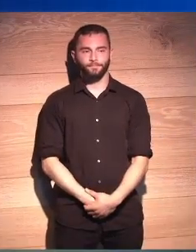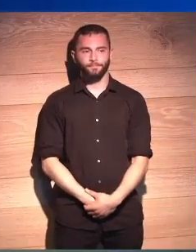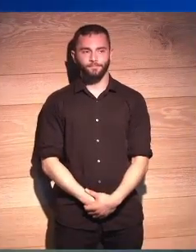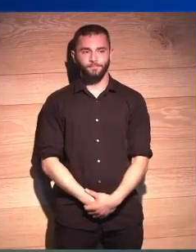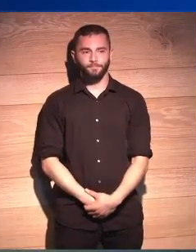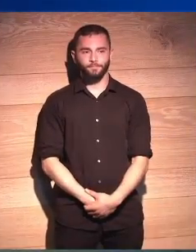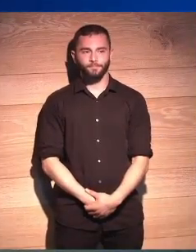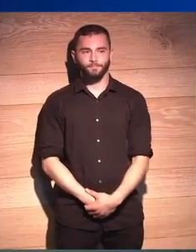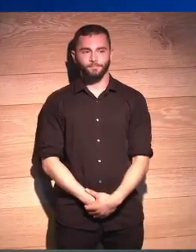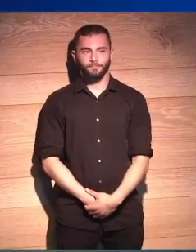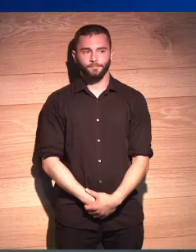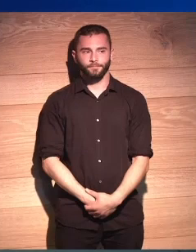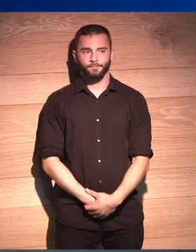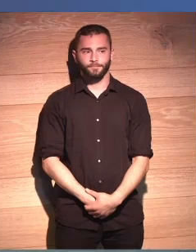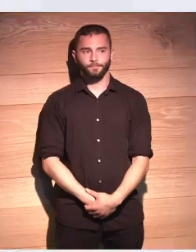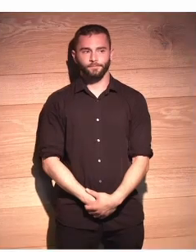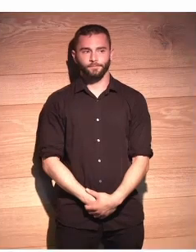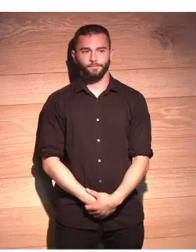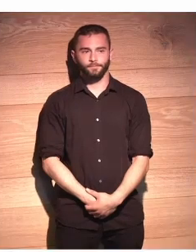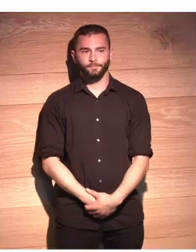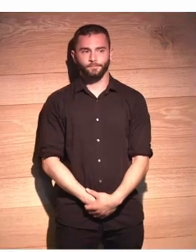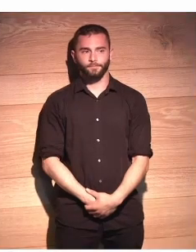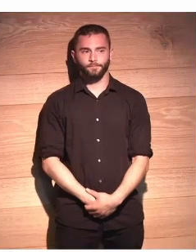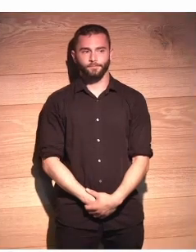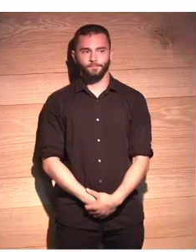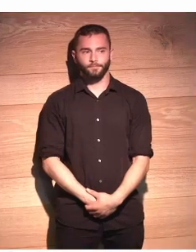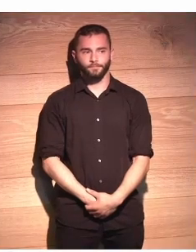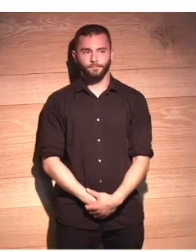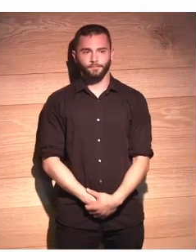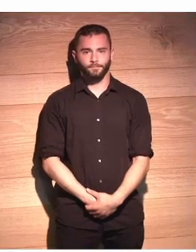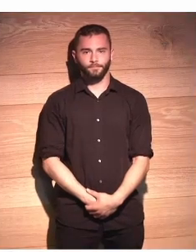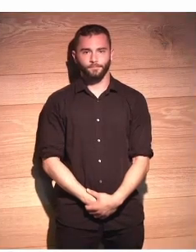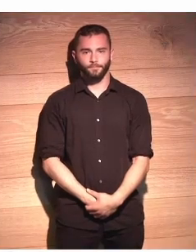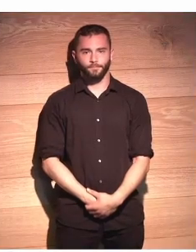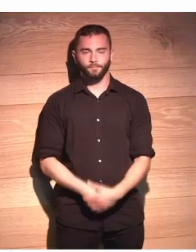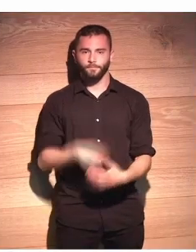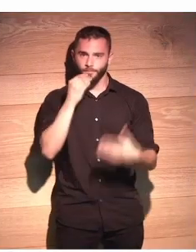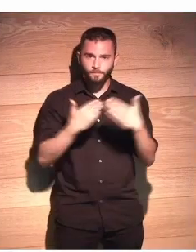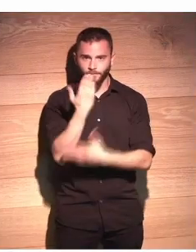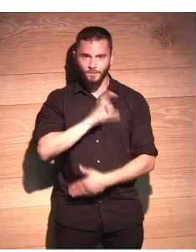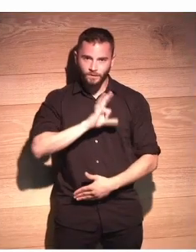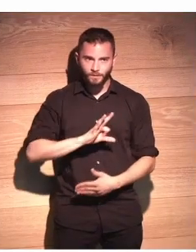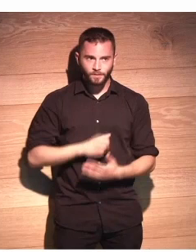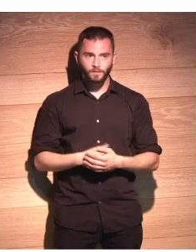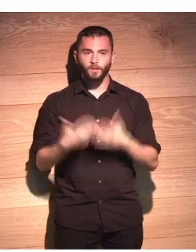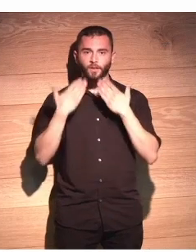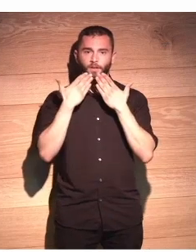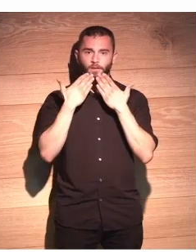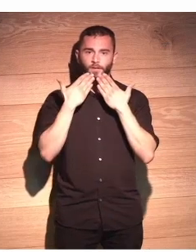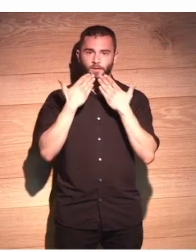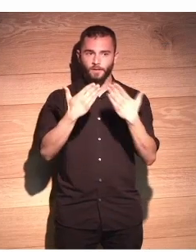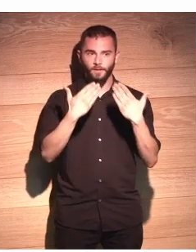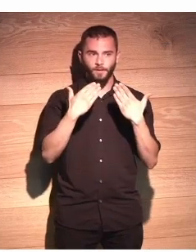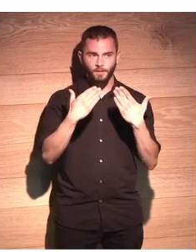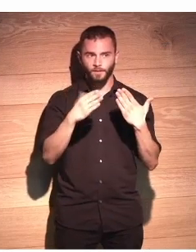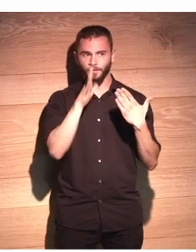Could you please introduce yourself? Good morning, Chair. Thank you for inviting